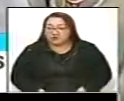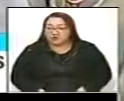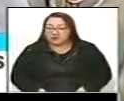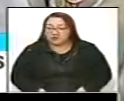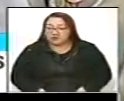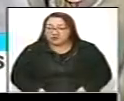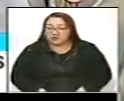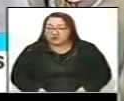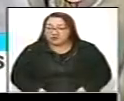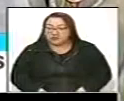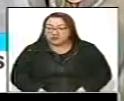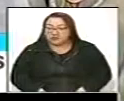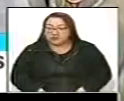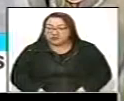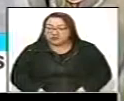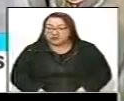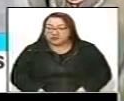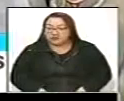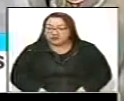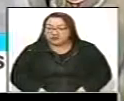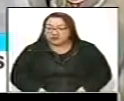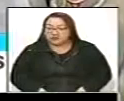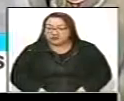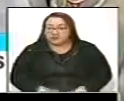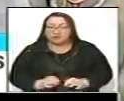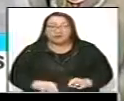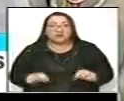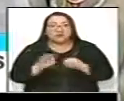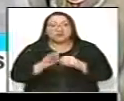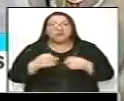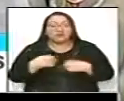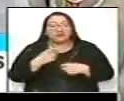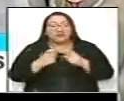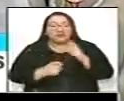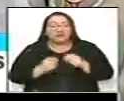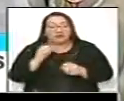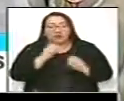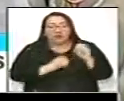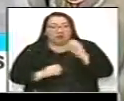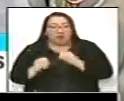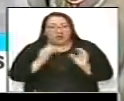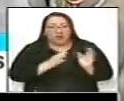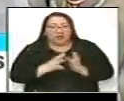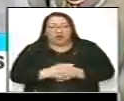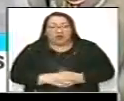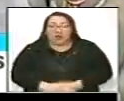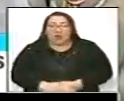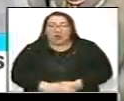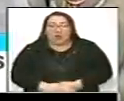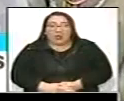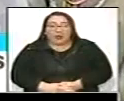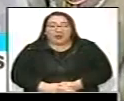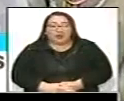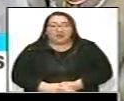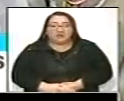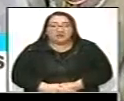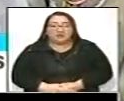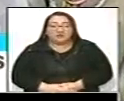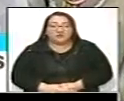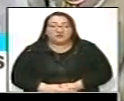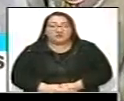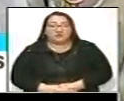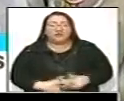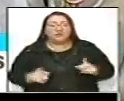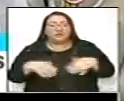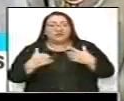el impacto en las personas que tiene la organización. No podemos, en un